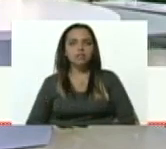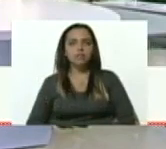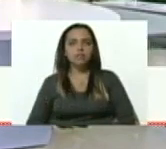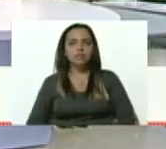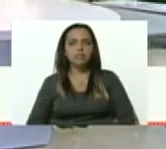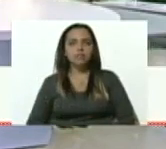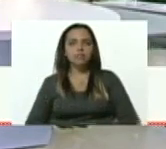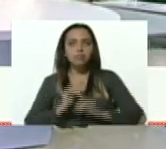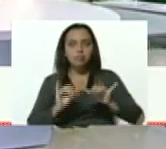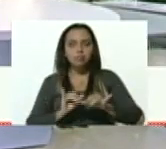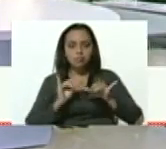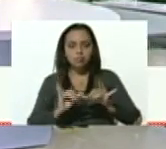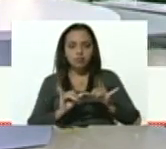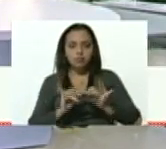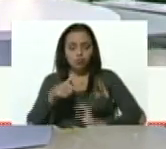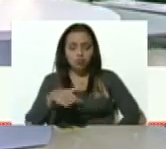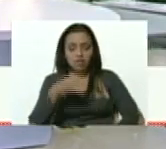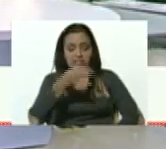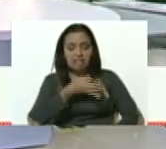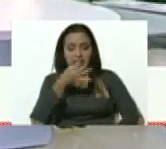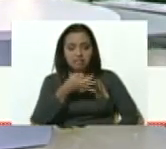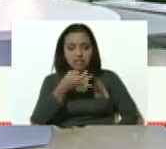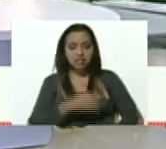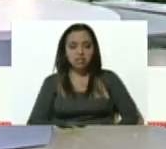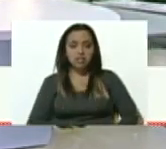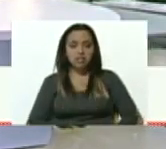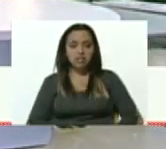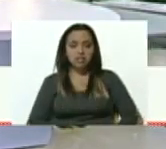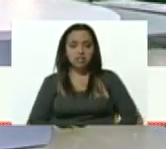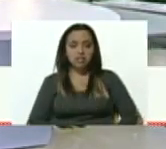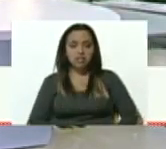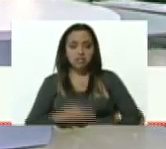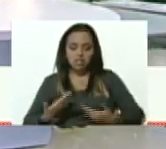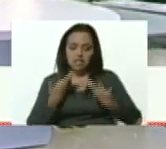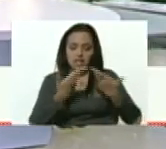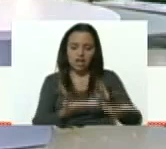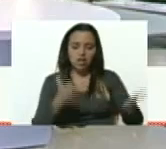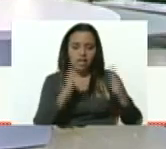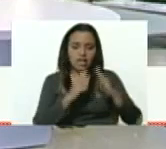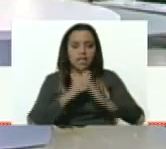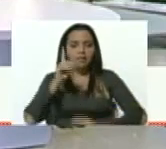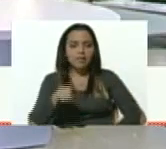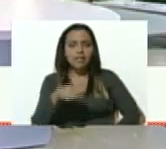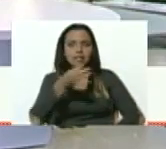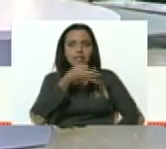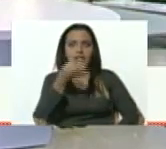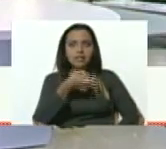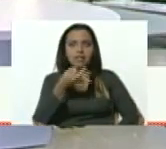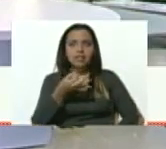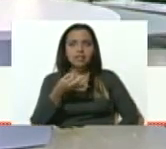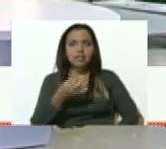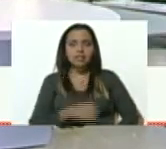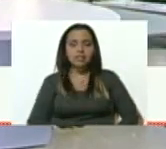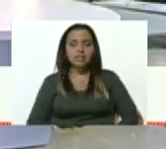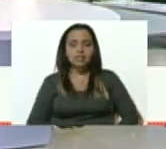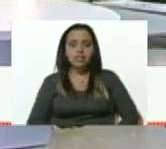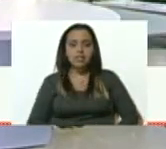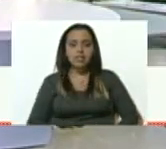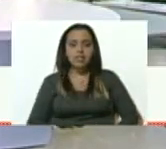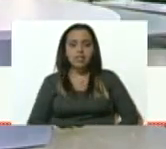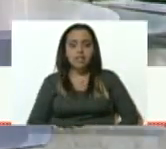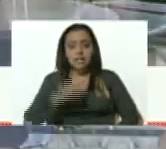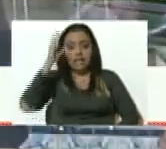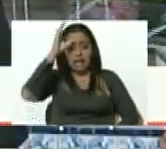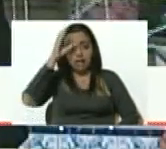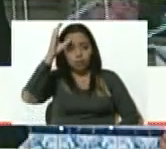como Argenis esta tarde entregó estas viviendas, también en la tarde aquí en Caricuao, la parroquia